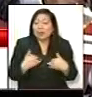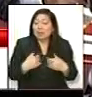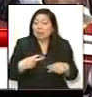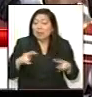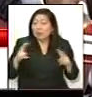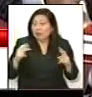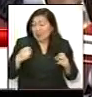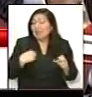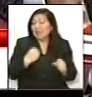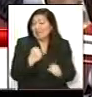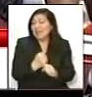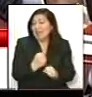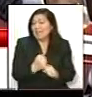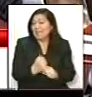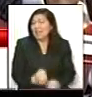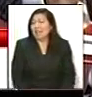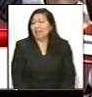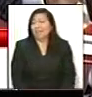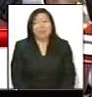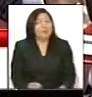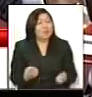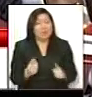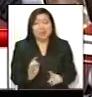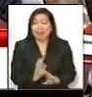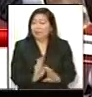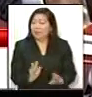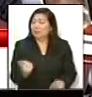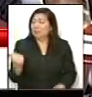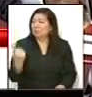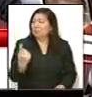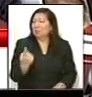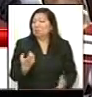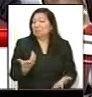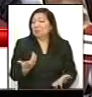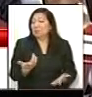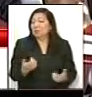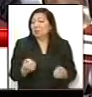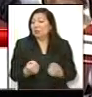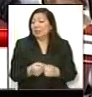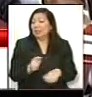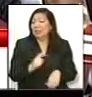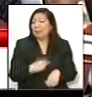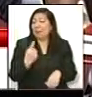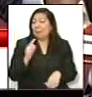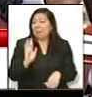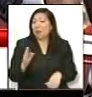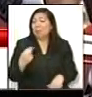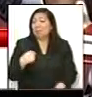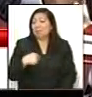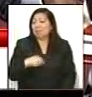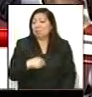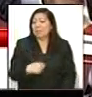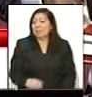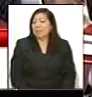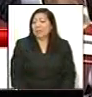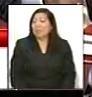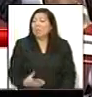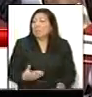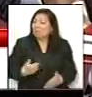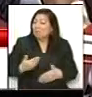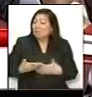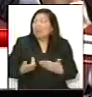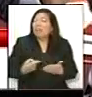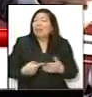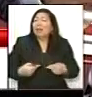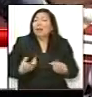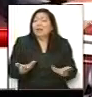Y yo, presidenta, no estoy de acuerdo que venga el Premier, porque va a ser una pérdida de tiempo para él, para nosotros, porque en lugar de avanzar, ¿qué vamos a